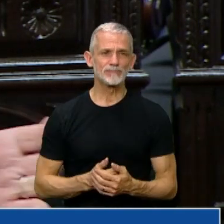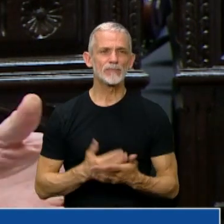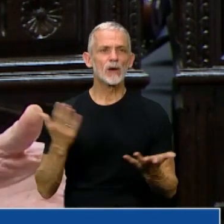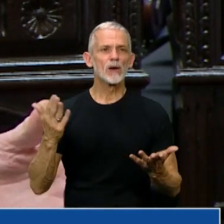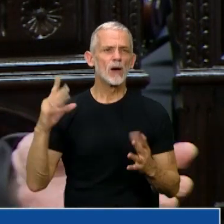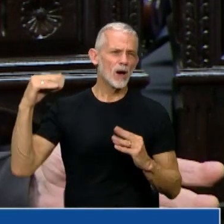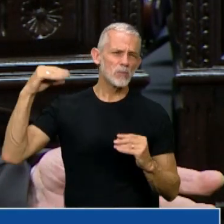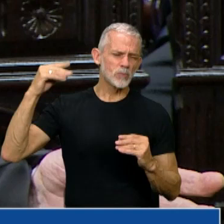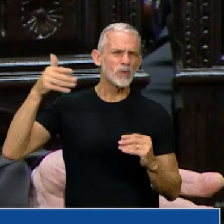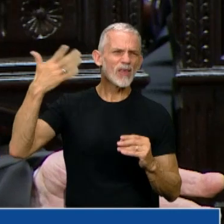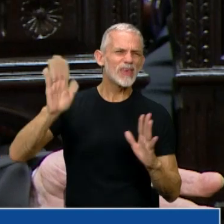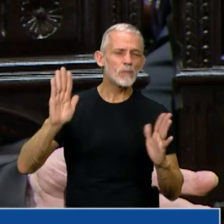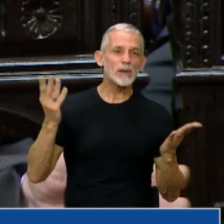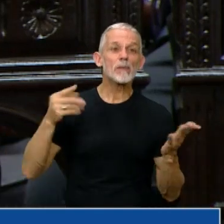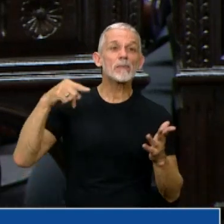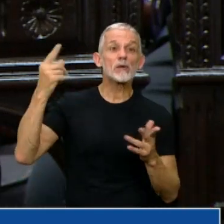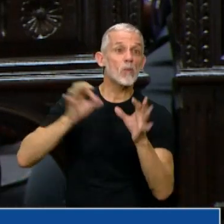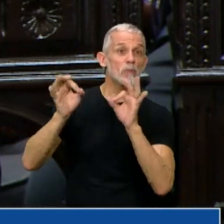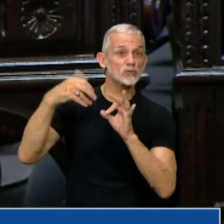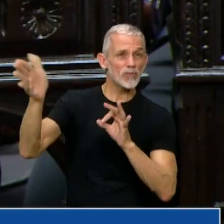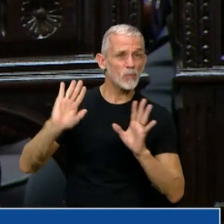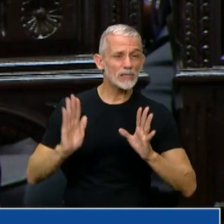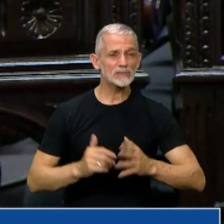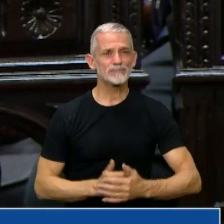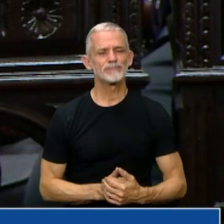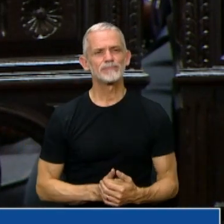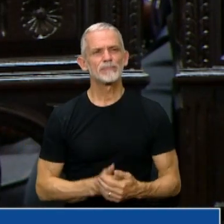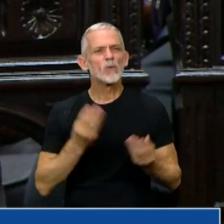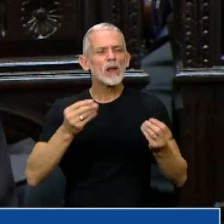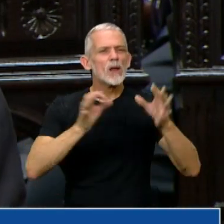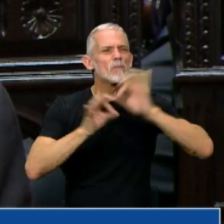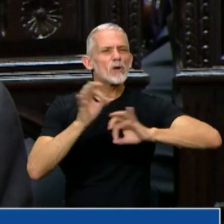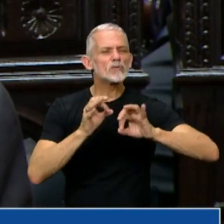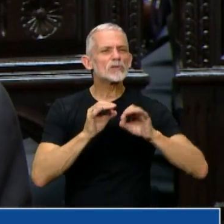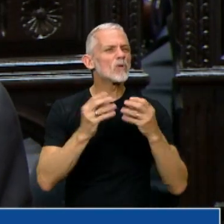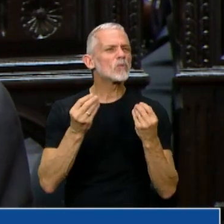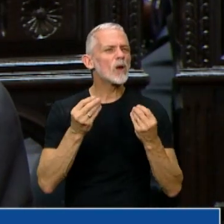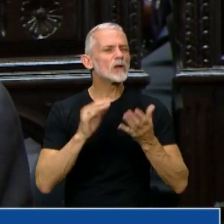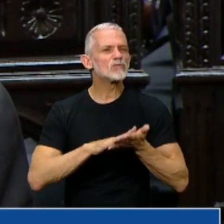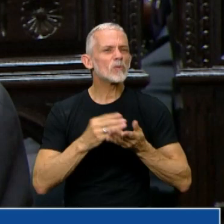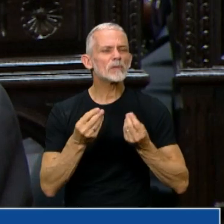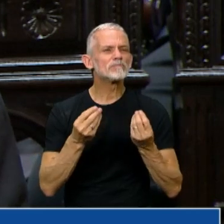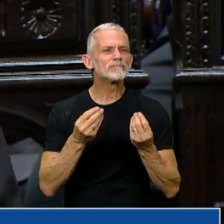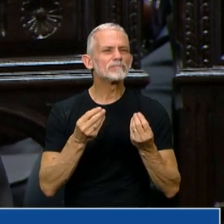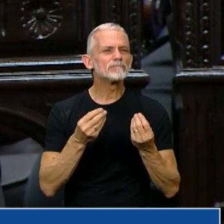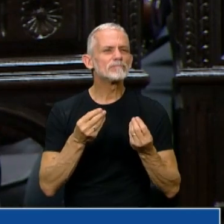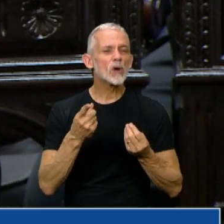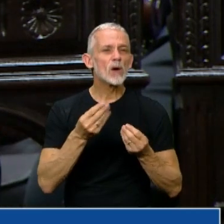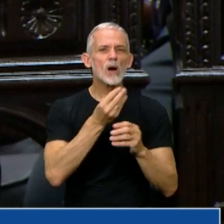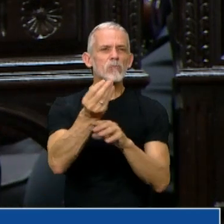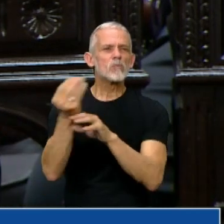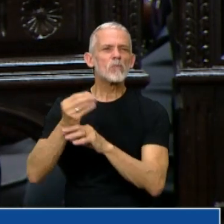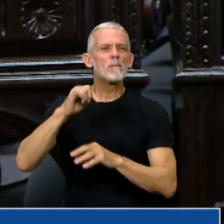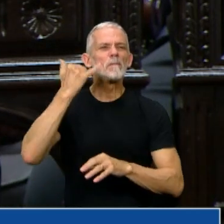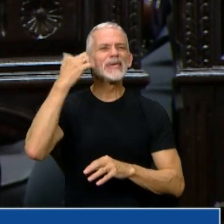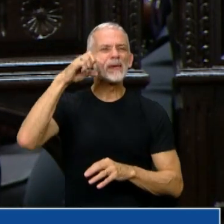pero lo vamos a dejar para después porque es producto de otro proyecto, el proyecto vinculado a la regularización de empleo